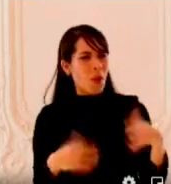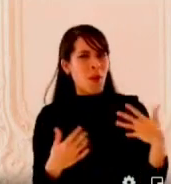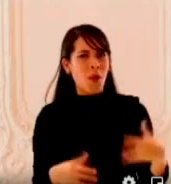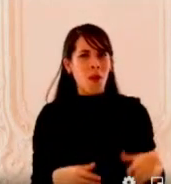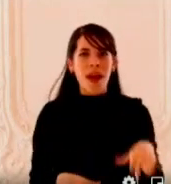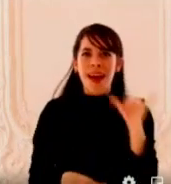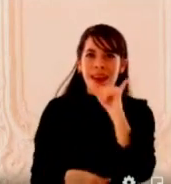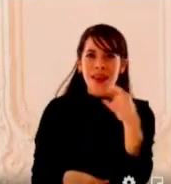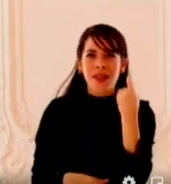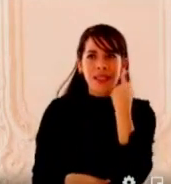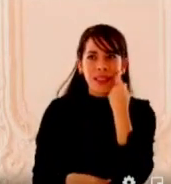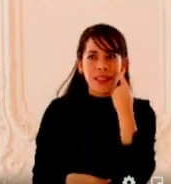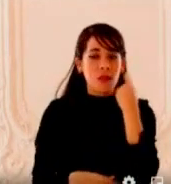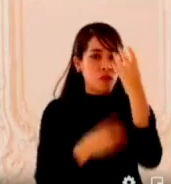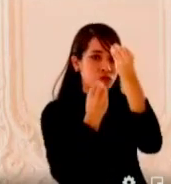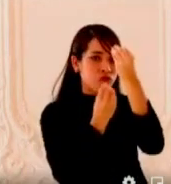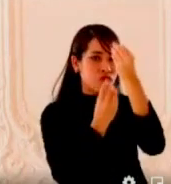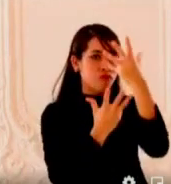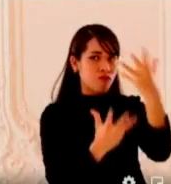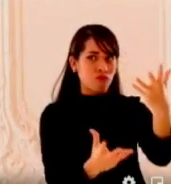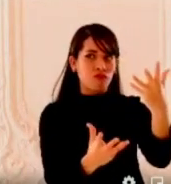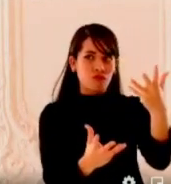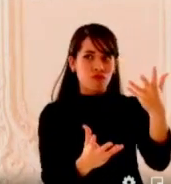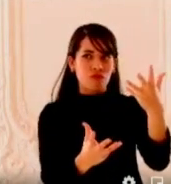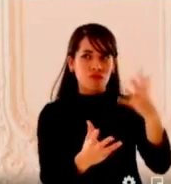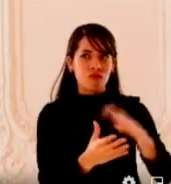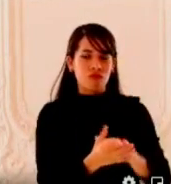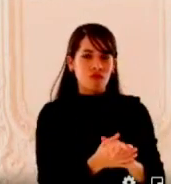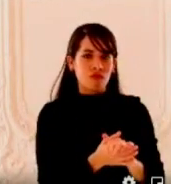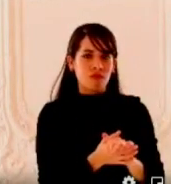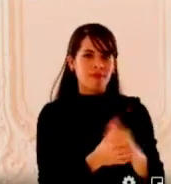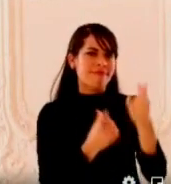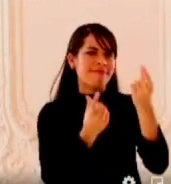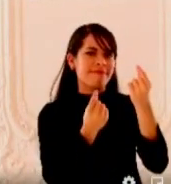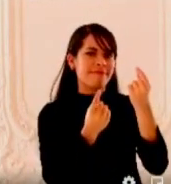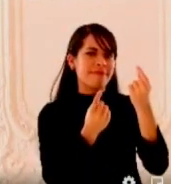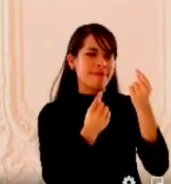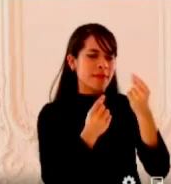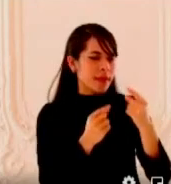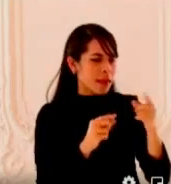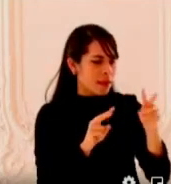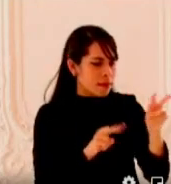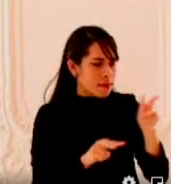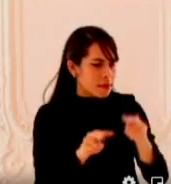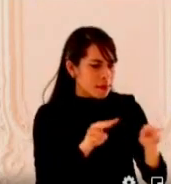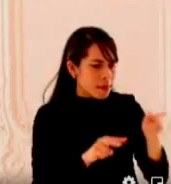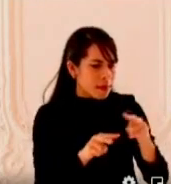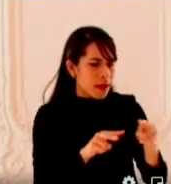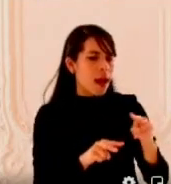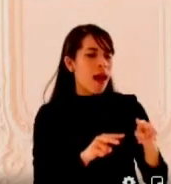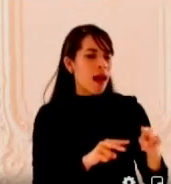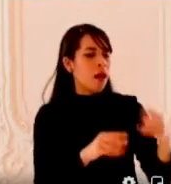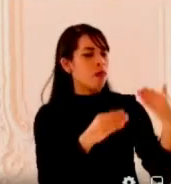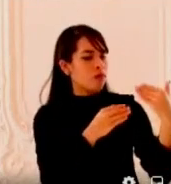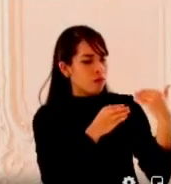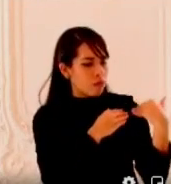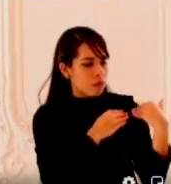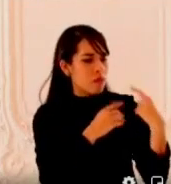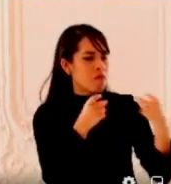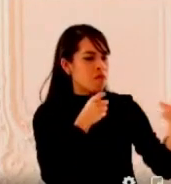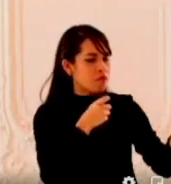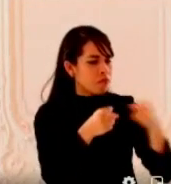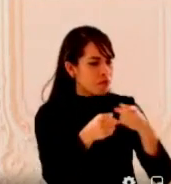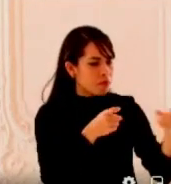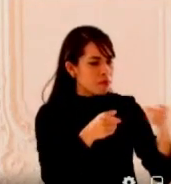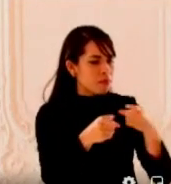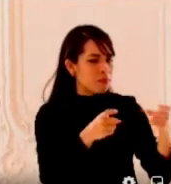Recientemente se anunció una P3 para que se ocupe de la administración